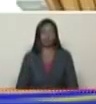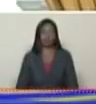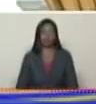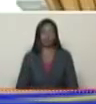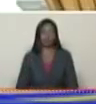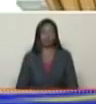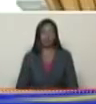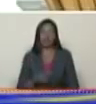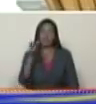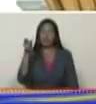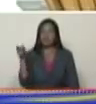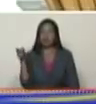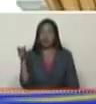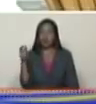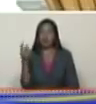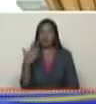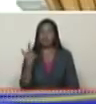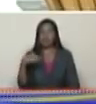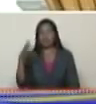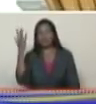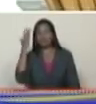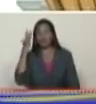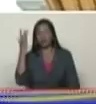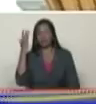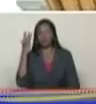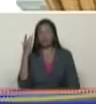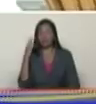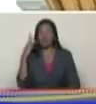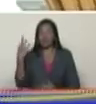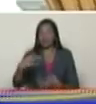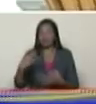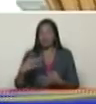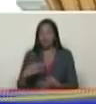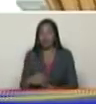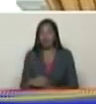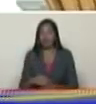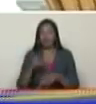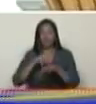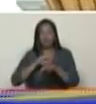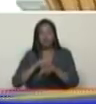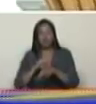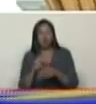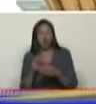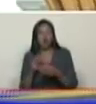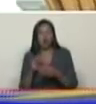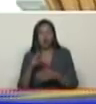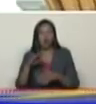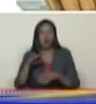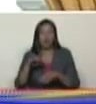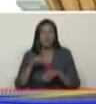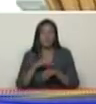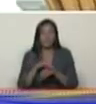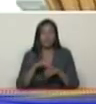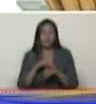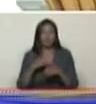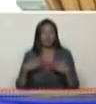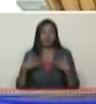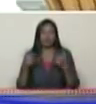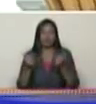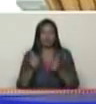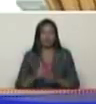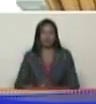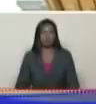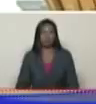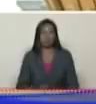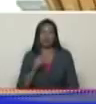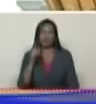Y la gente tiene que saber la verdad. Estaba hablando con el doctor Alvarado, ministro de Salud. Hay una posibilidad, una